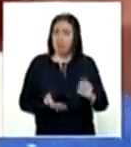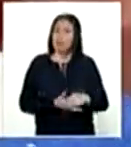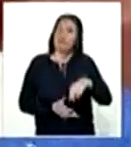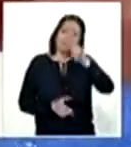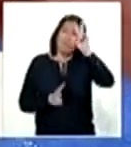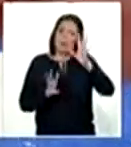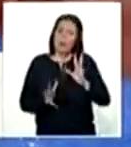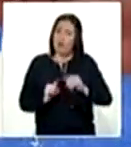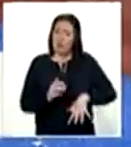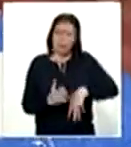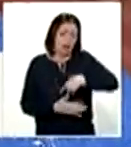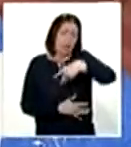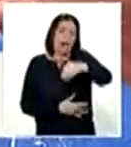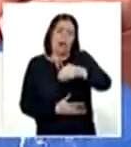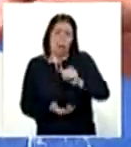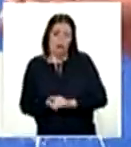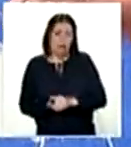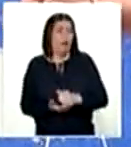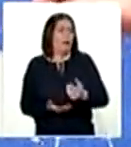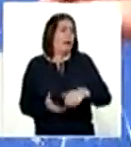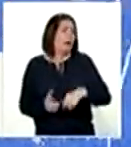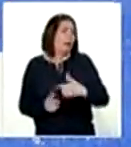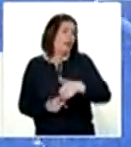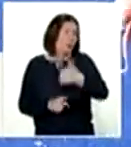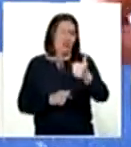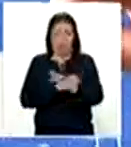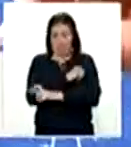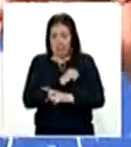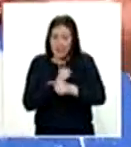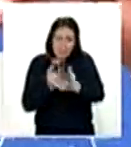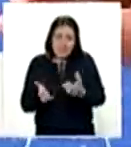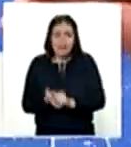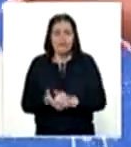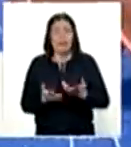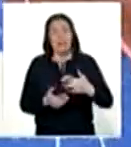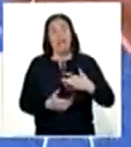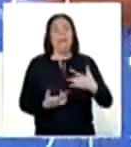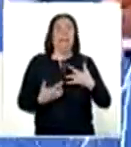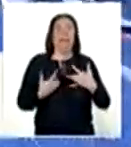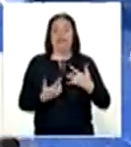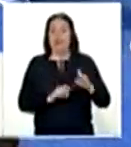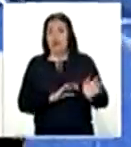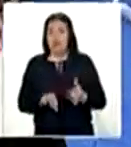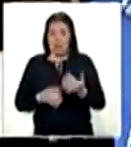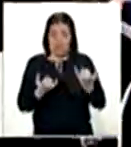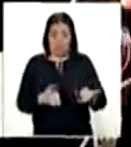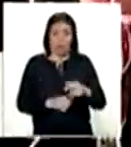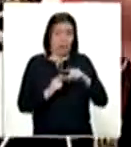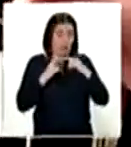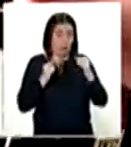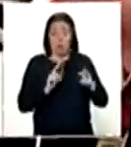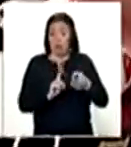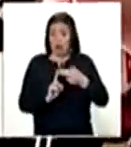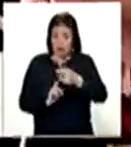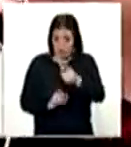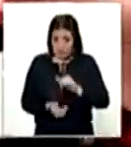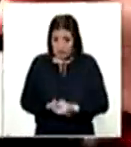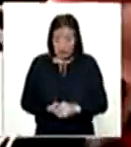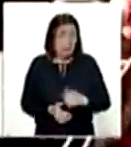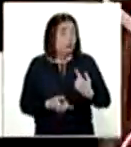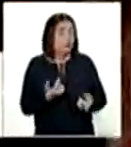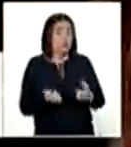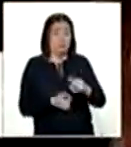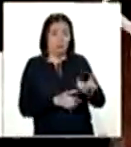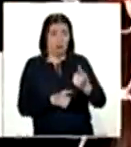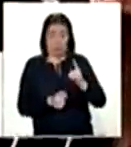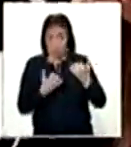compatriotas fuera de su país, de su hogar, entonces es muy motivante. Se va Renato Lotero ahorita a concentración, el compromiso con los